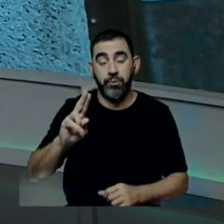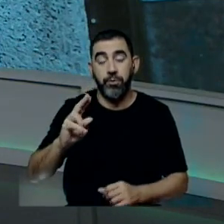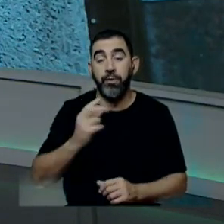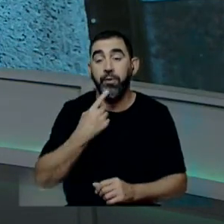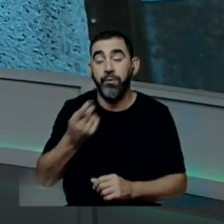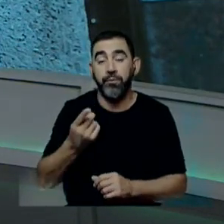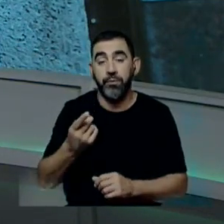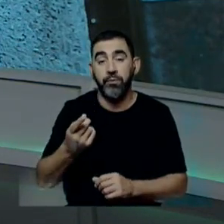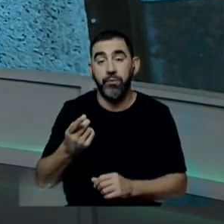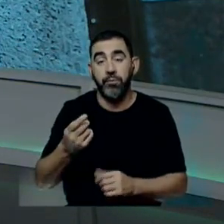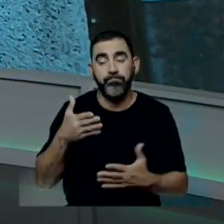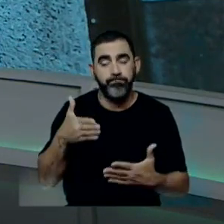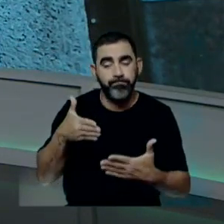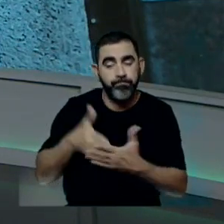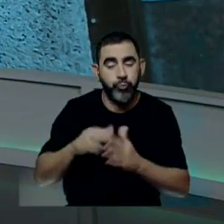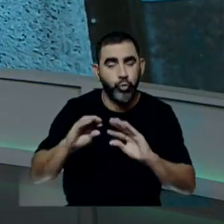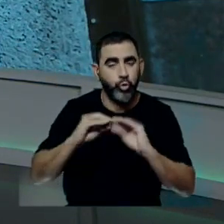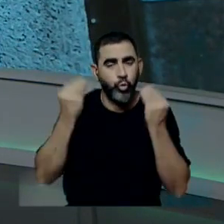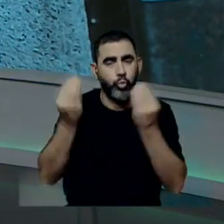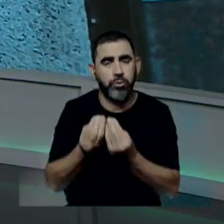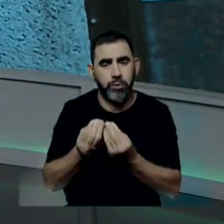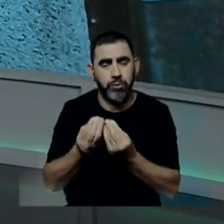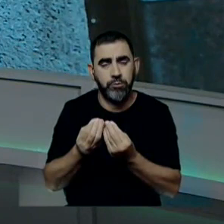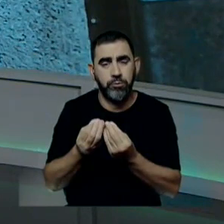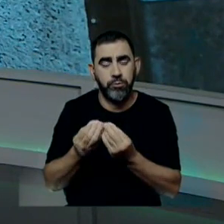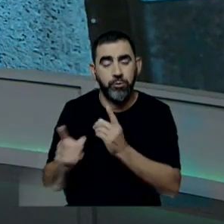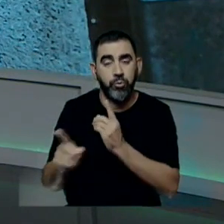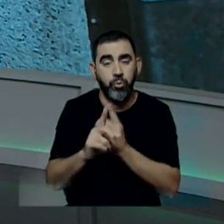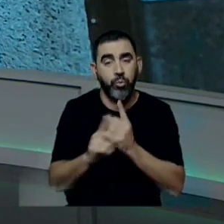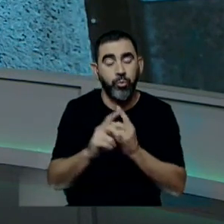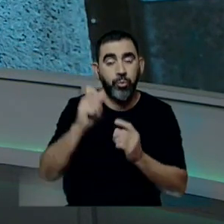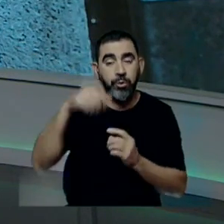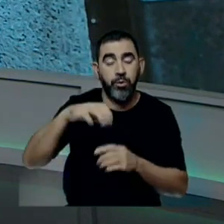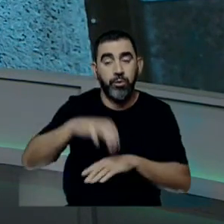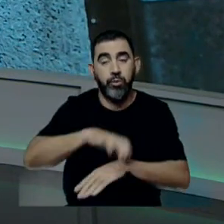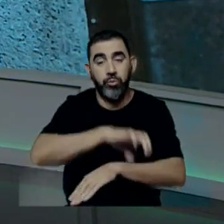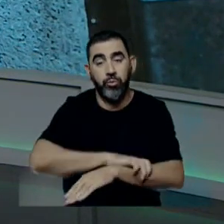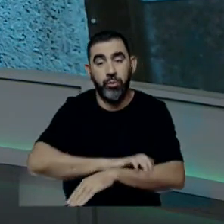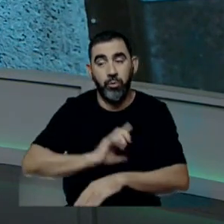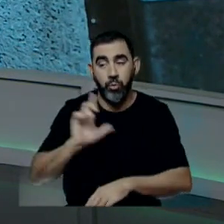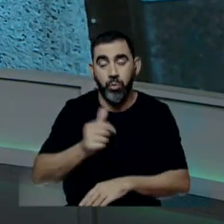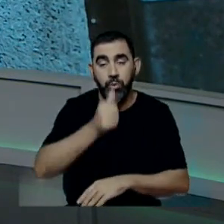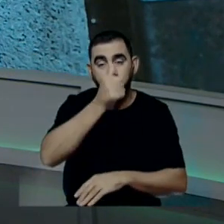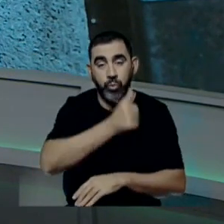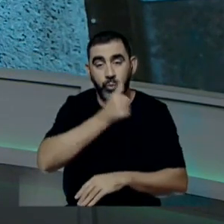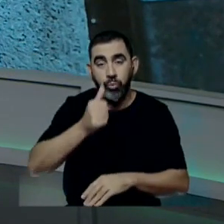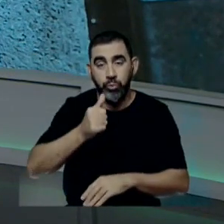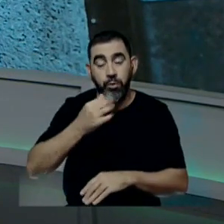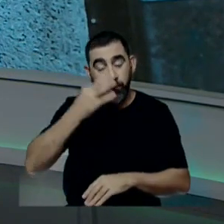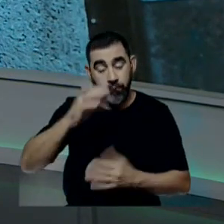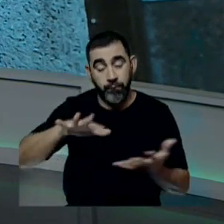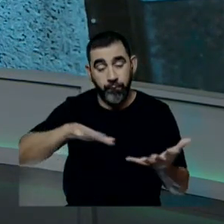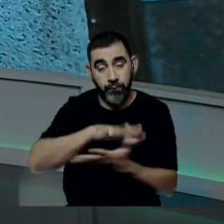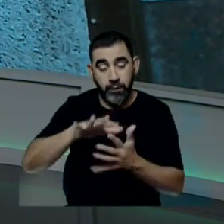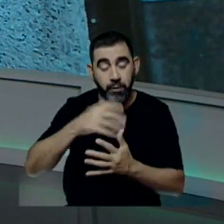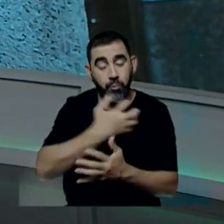que hay estancamiento total en la ampliación de cobertura del Plan CAIF y no se está atendiendo la realidad de